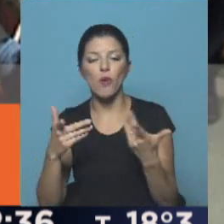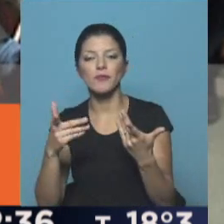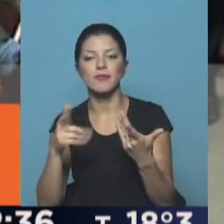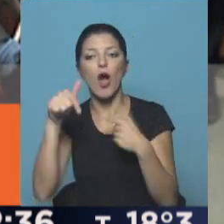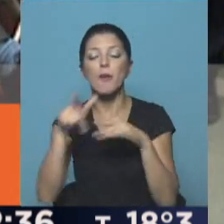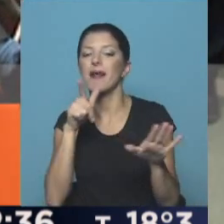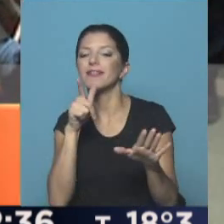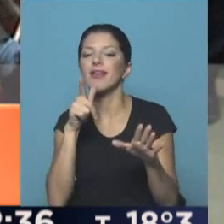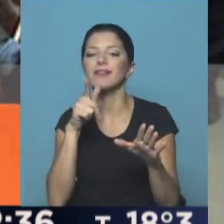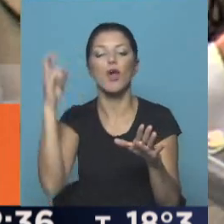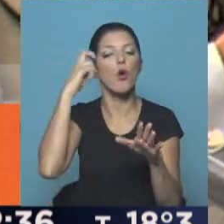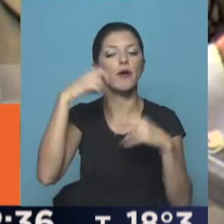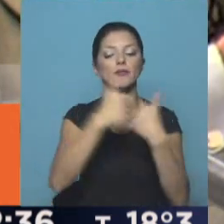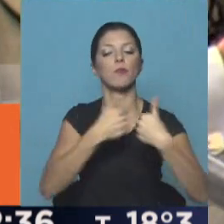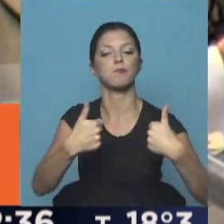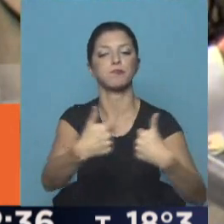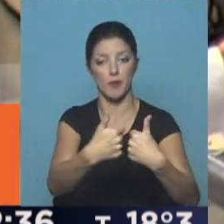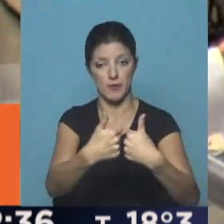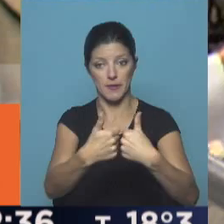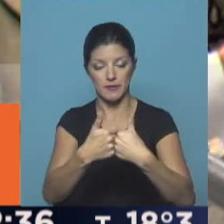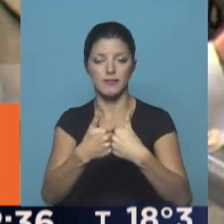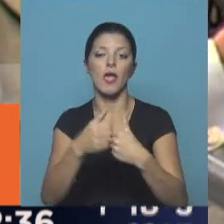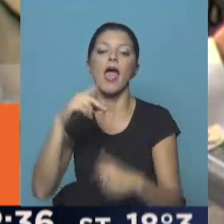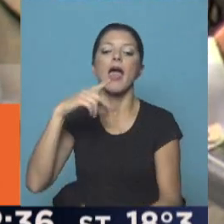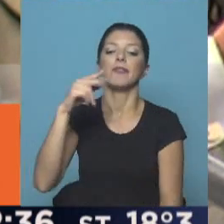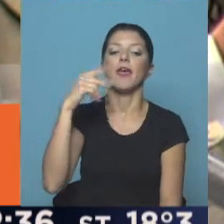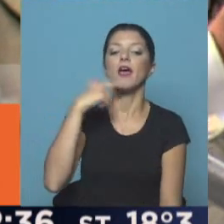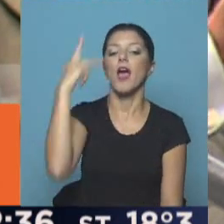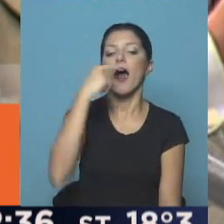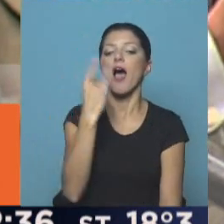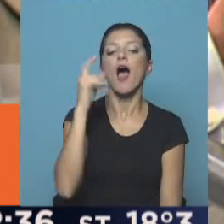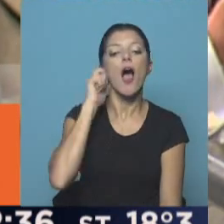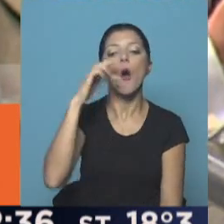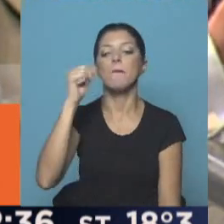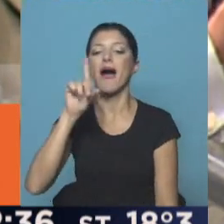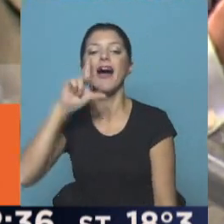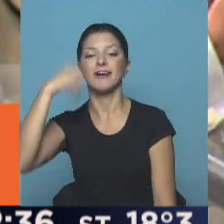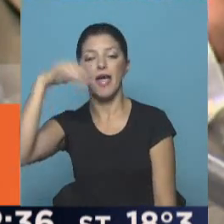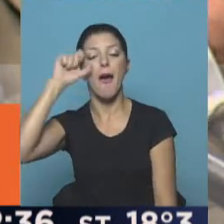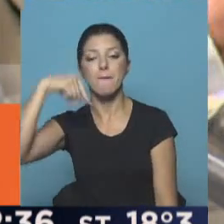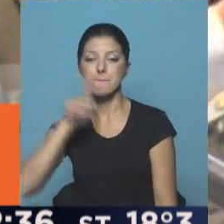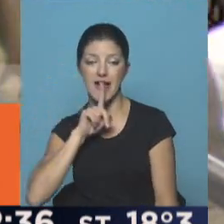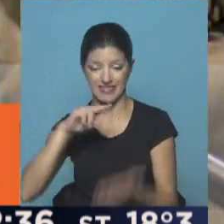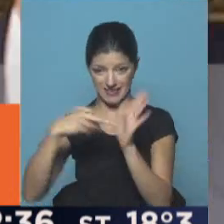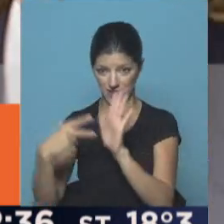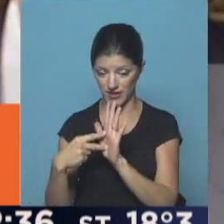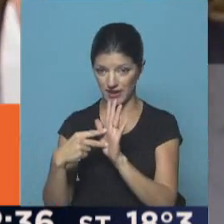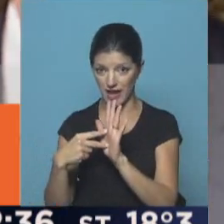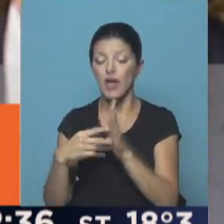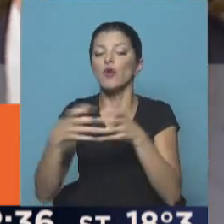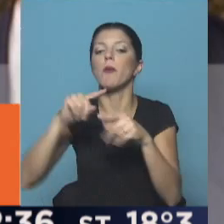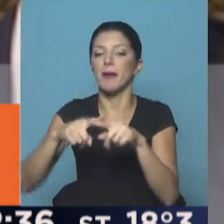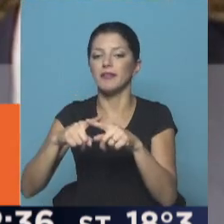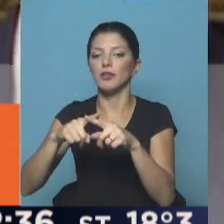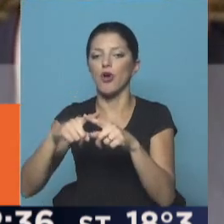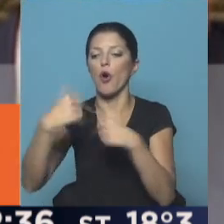de un parlamento colgado o hung parliament, según la expresión inglesa, en la que ningún partido tiene mayoría parlamentaria.